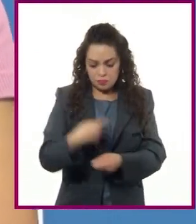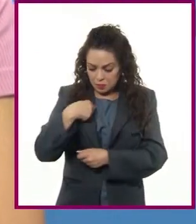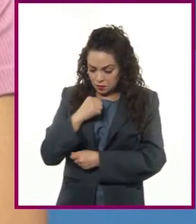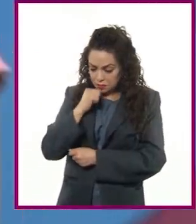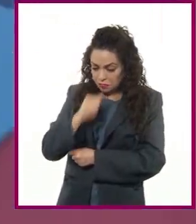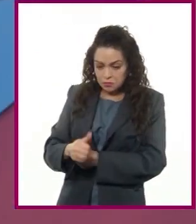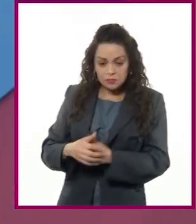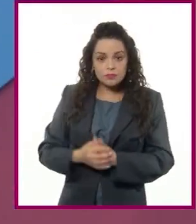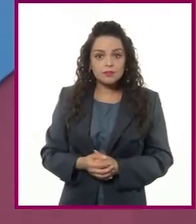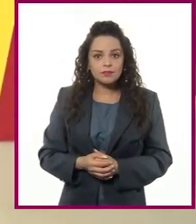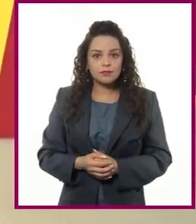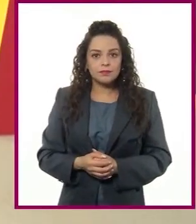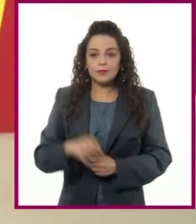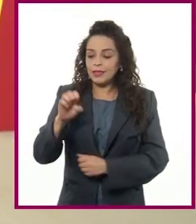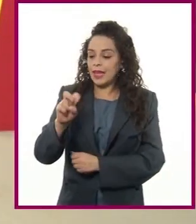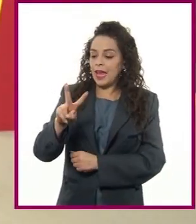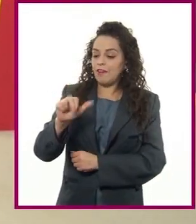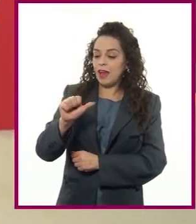Evasión.